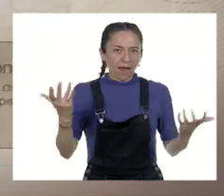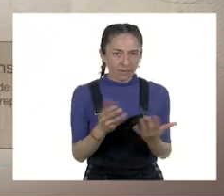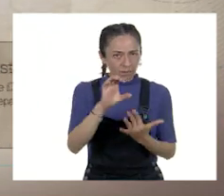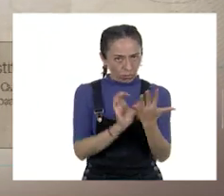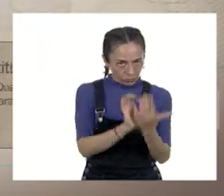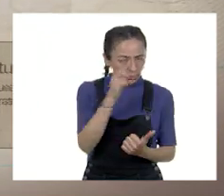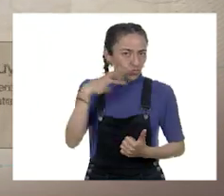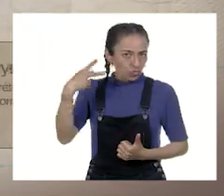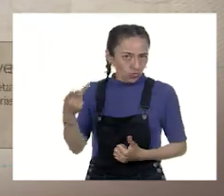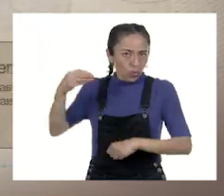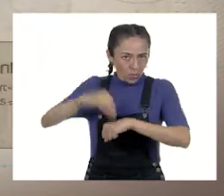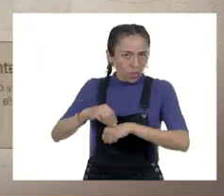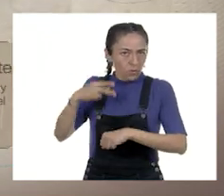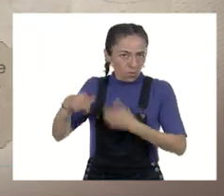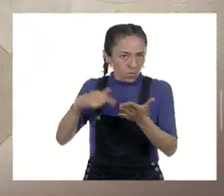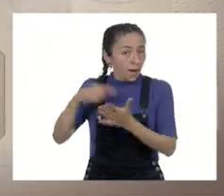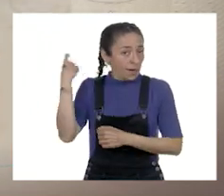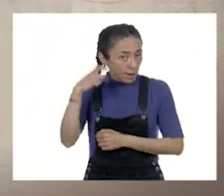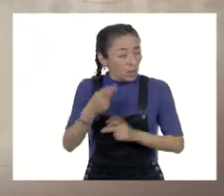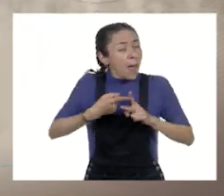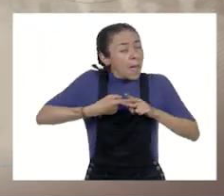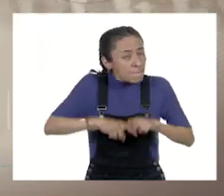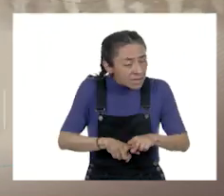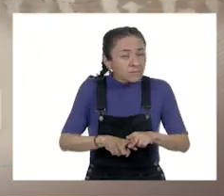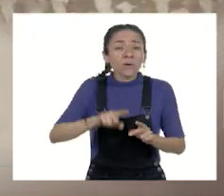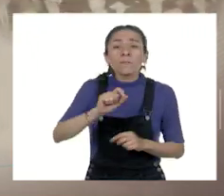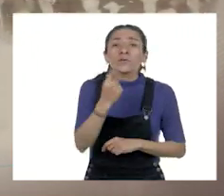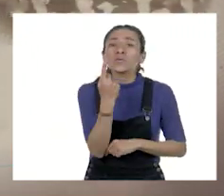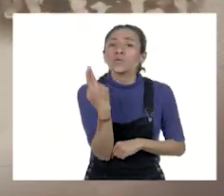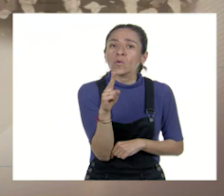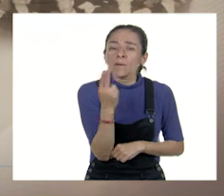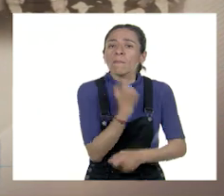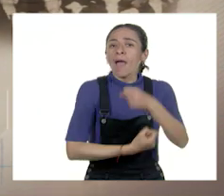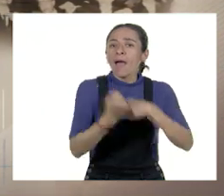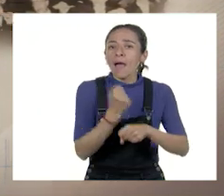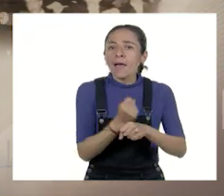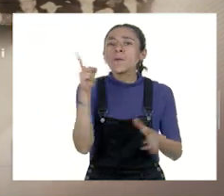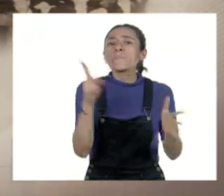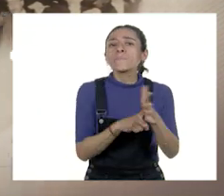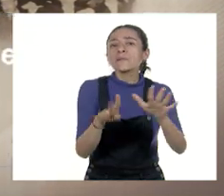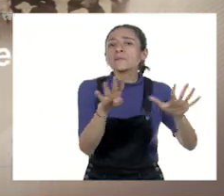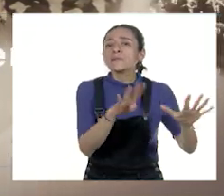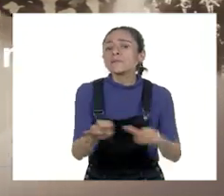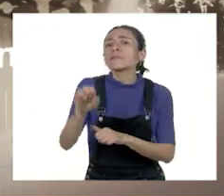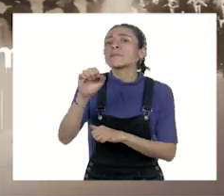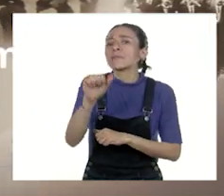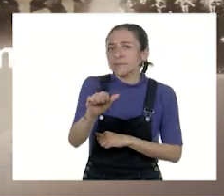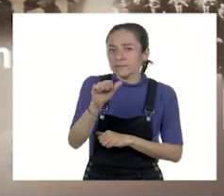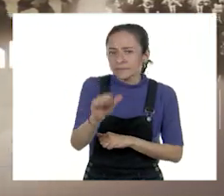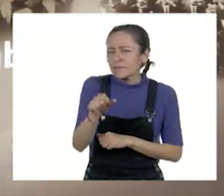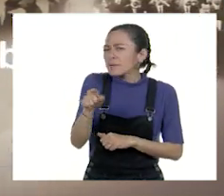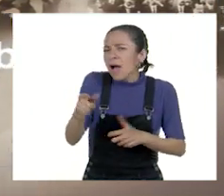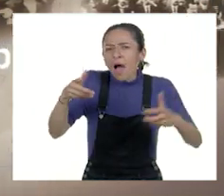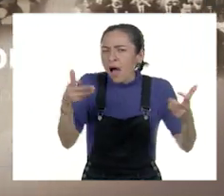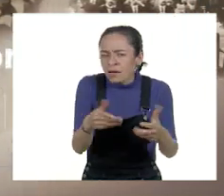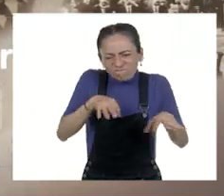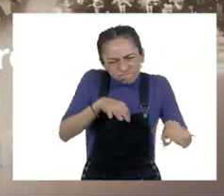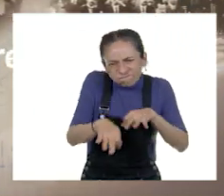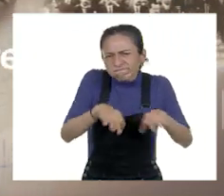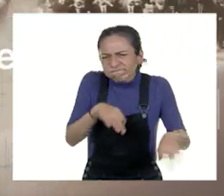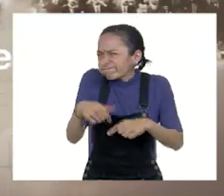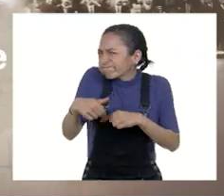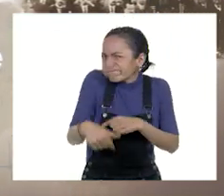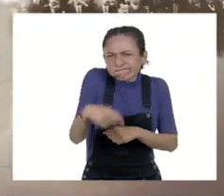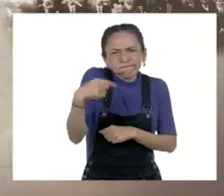dio inicio a las juntas preparatorias el 21 de noviembre de 1916. Su trabajo fue continuo hasta el 30